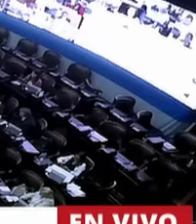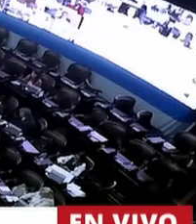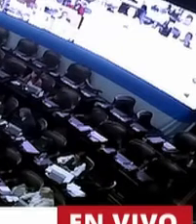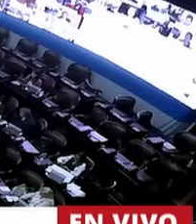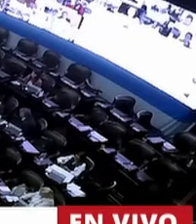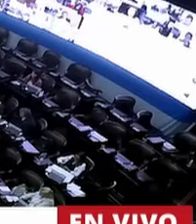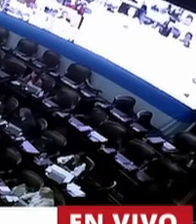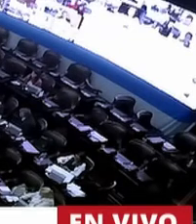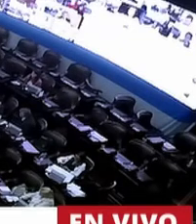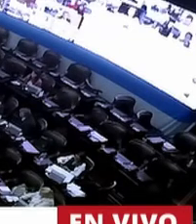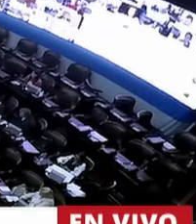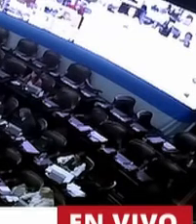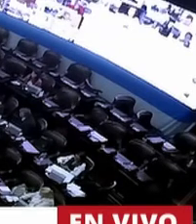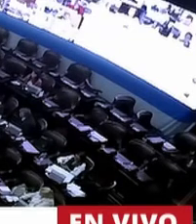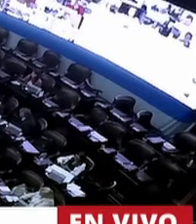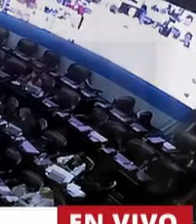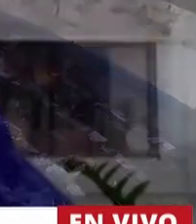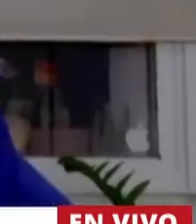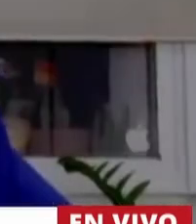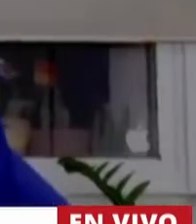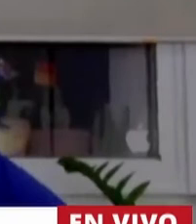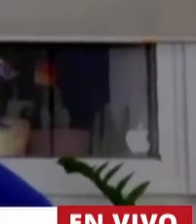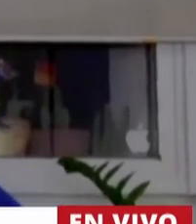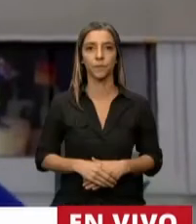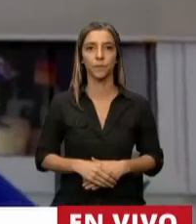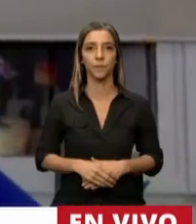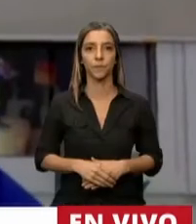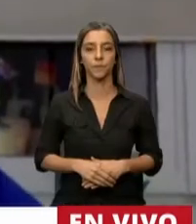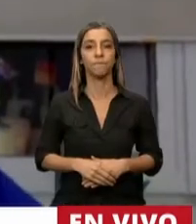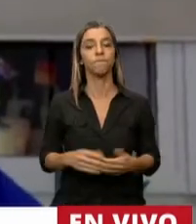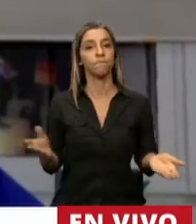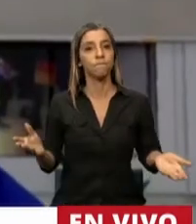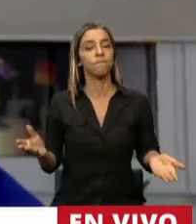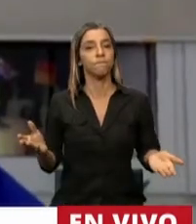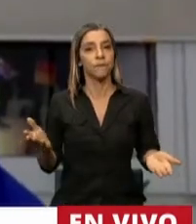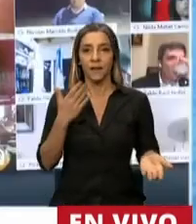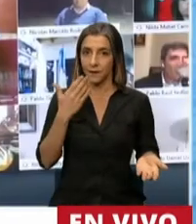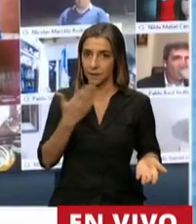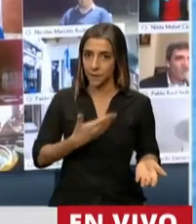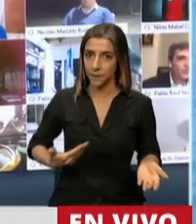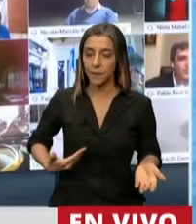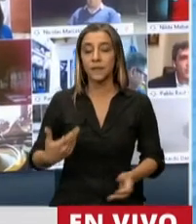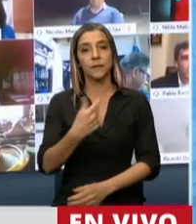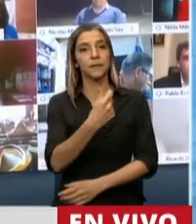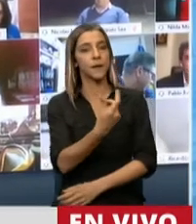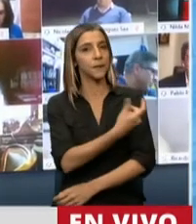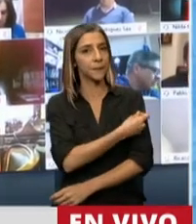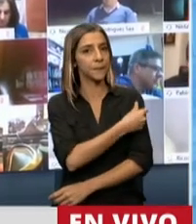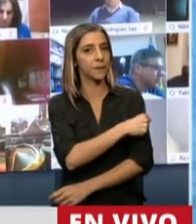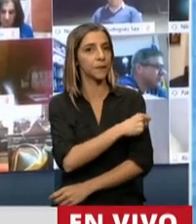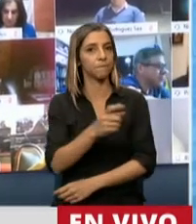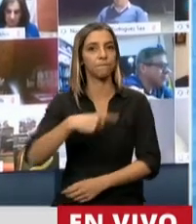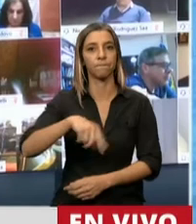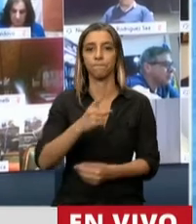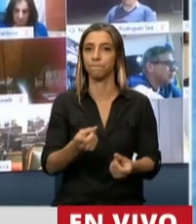Gracias, presidente. Bueno, la vacuna es necesaria, como todos lo venimos planteando, y hay que